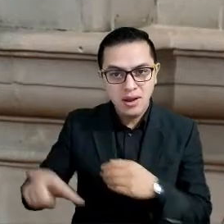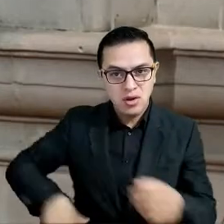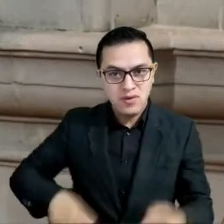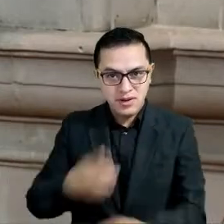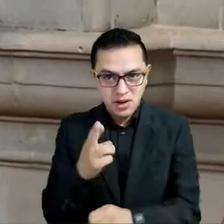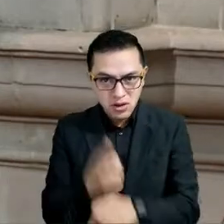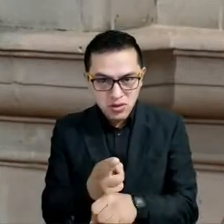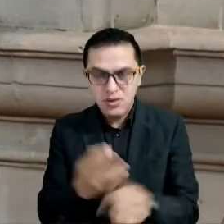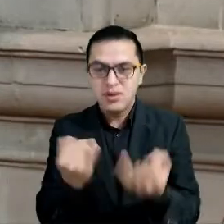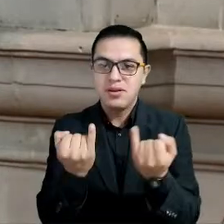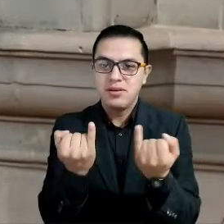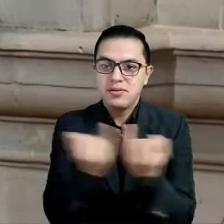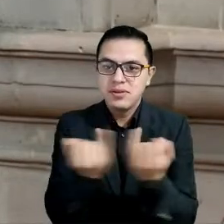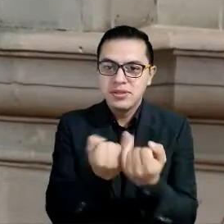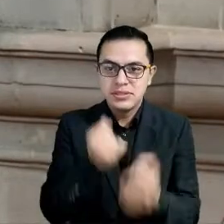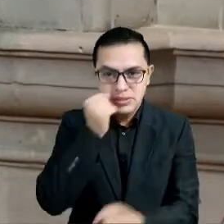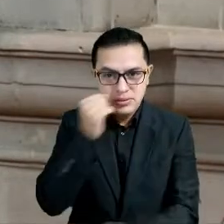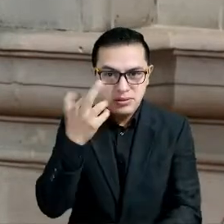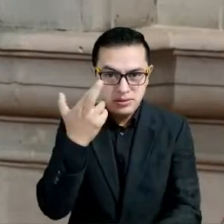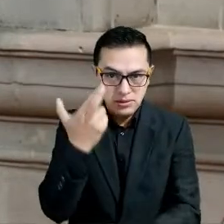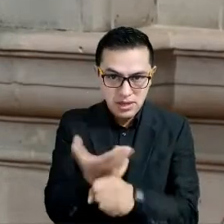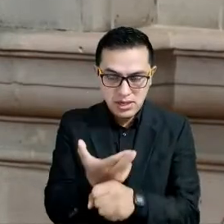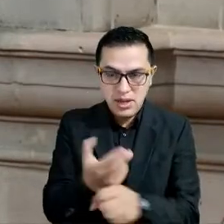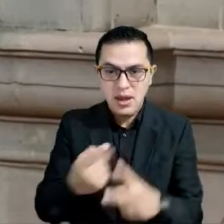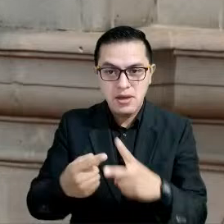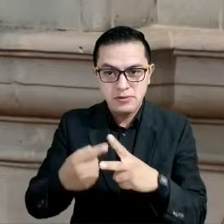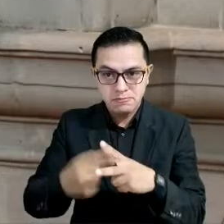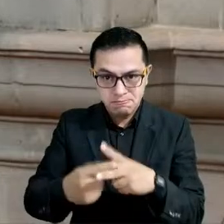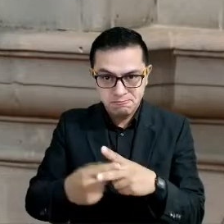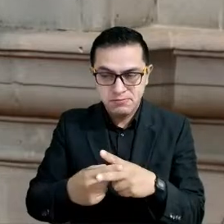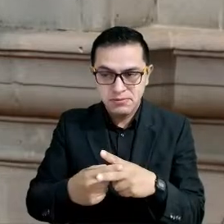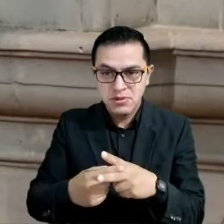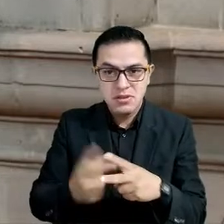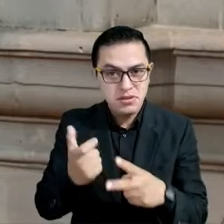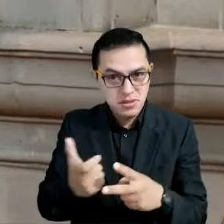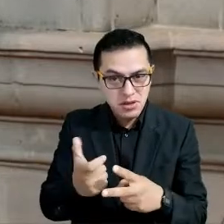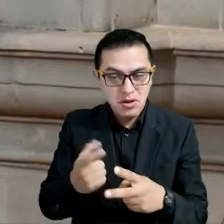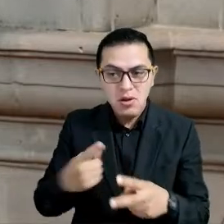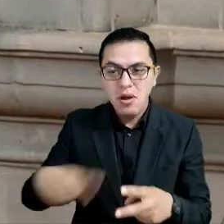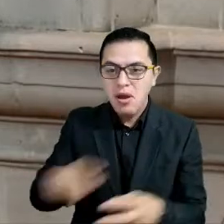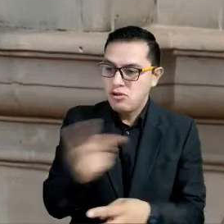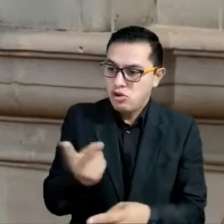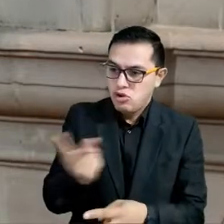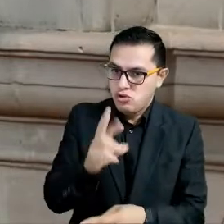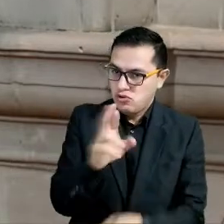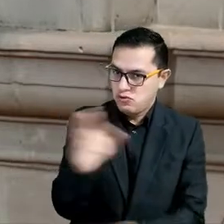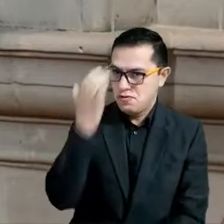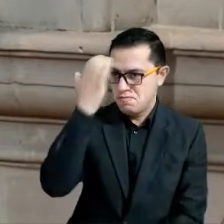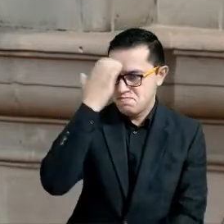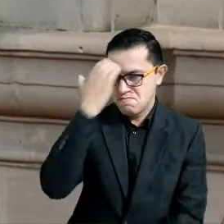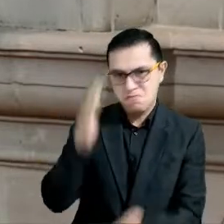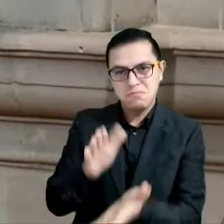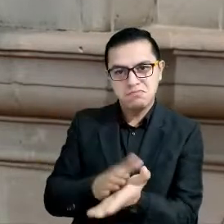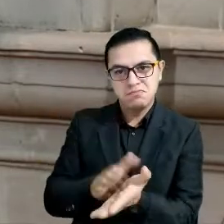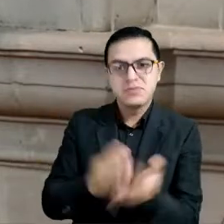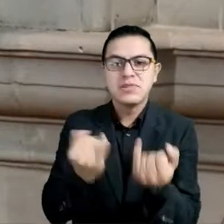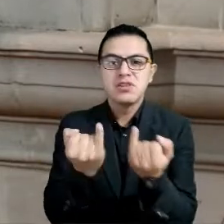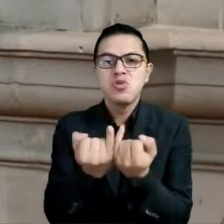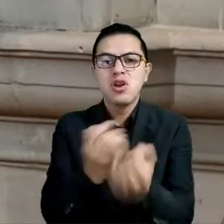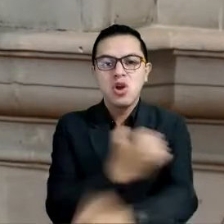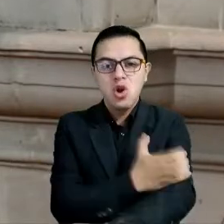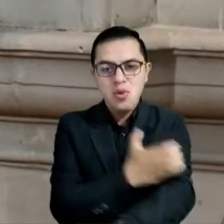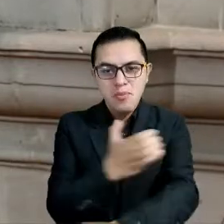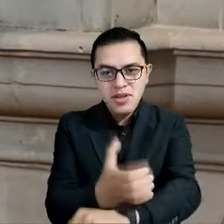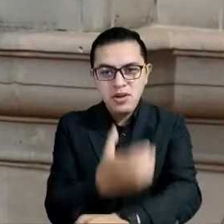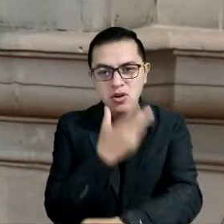sería injusto no reconocerlo y no dar lugar a lo que se avanzó. Y agradezco infinitamente a mis compañeros y compañeras